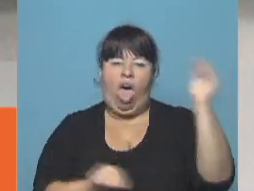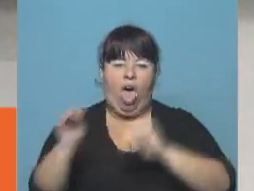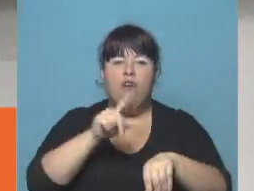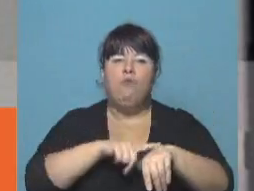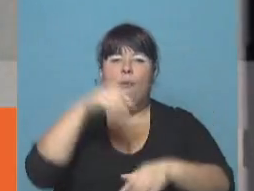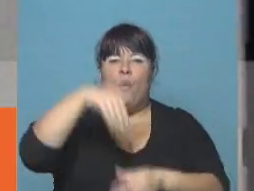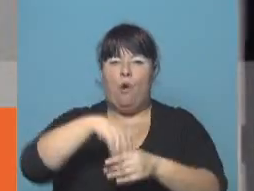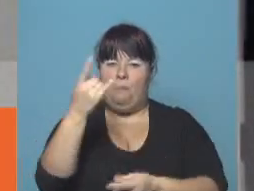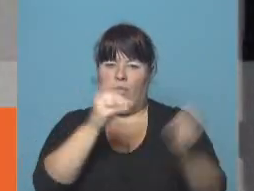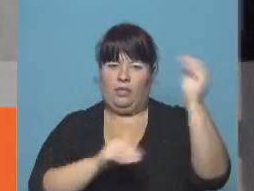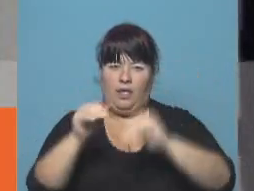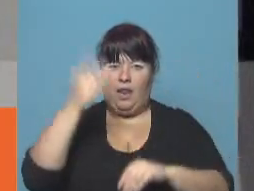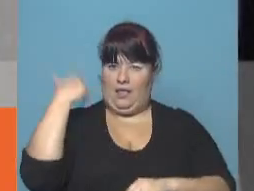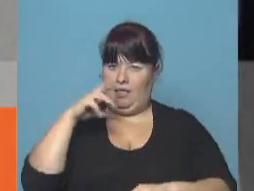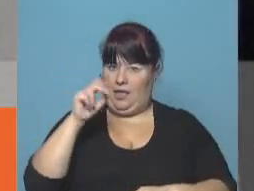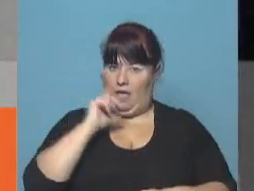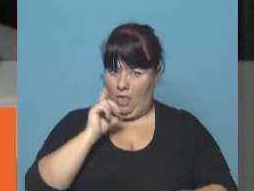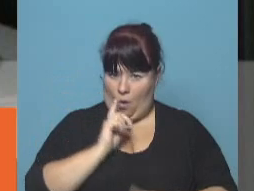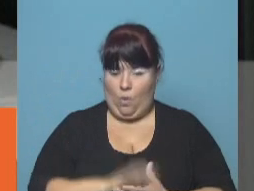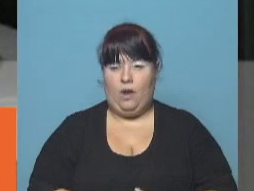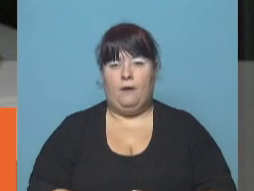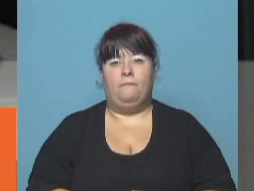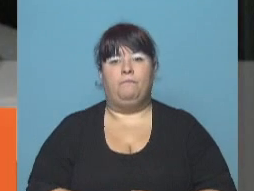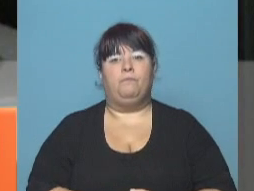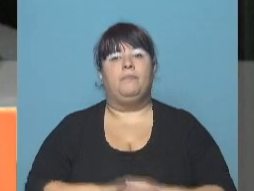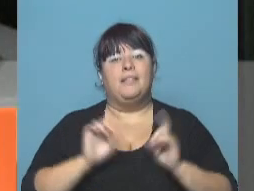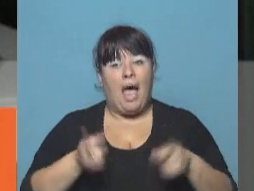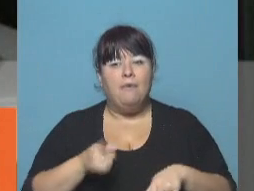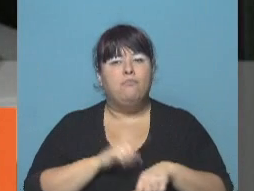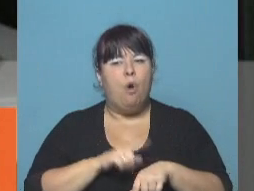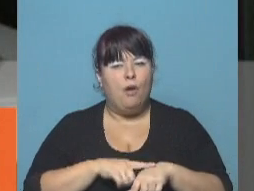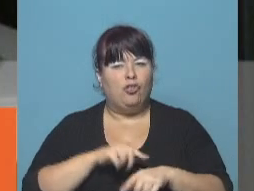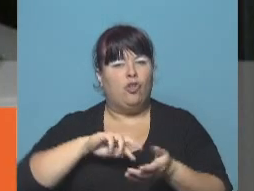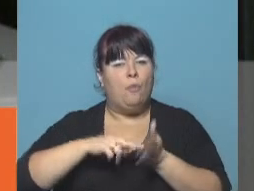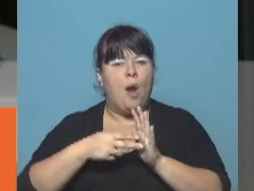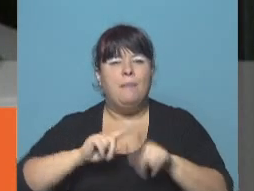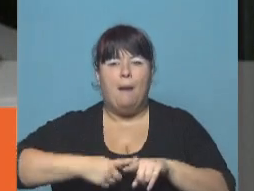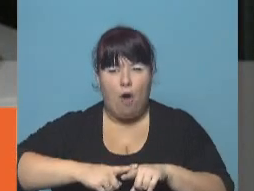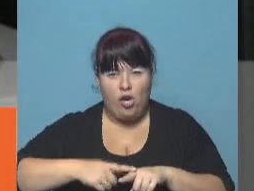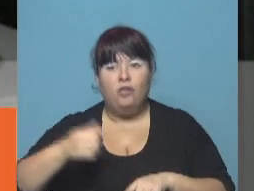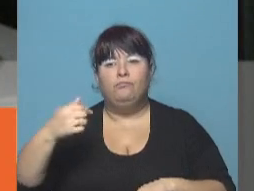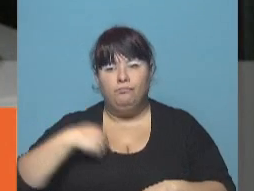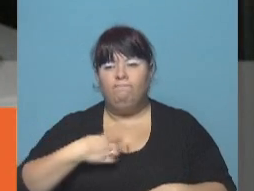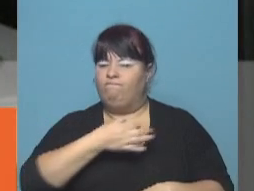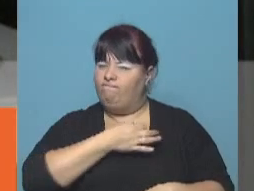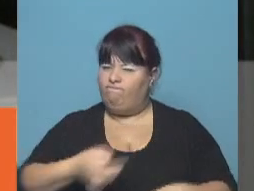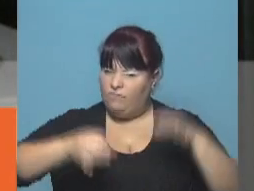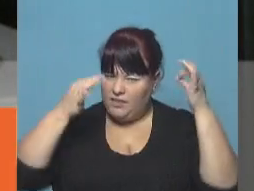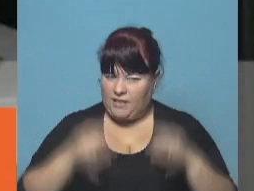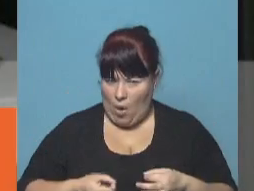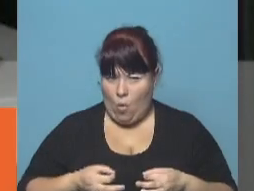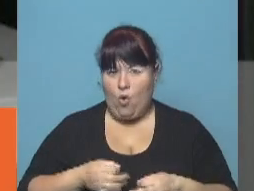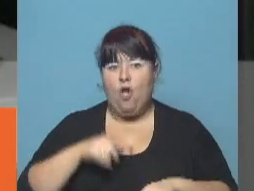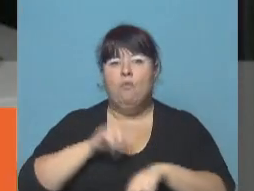la votación del pasado 30 de julio. Incluso en momentos de profundo conflicto político, hemos tenido la certeza de